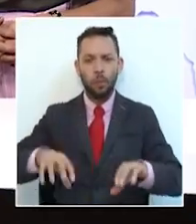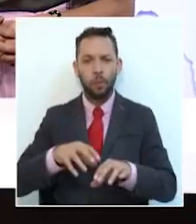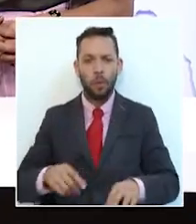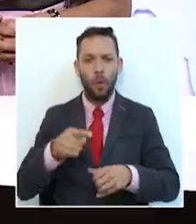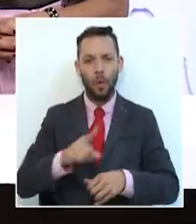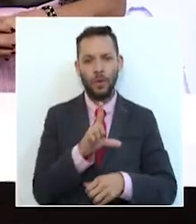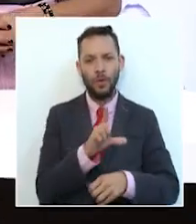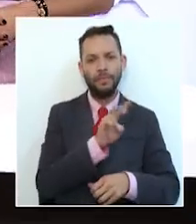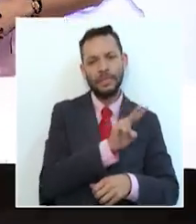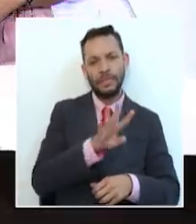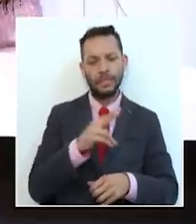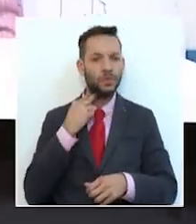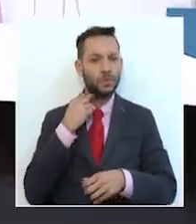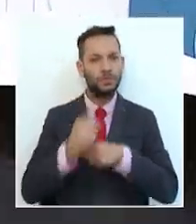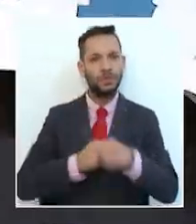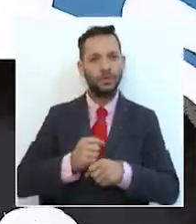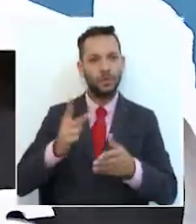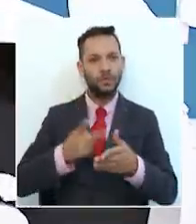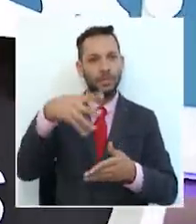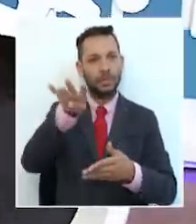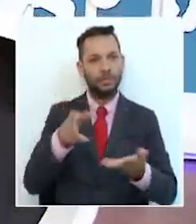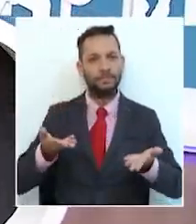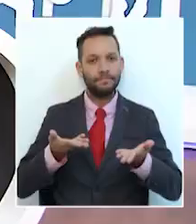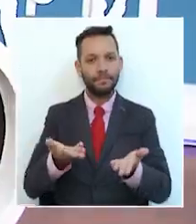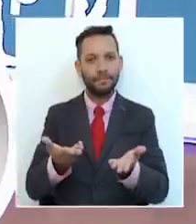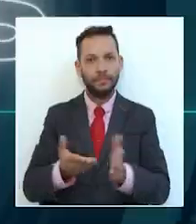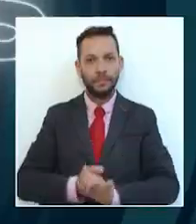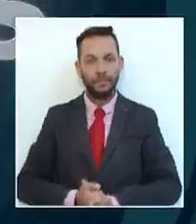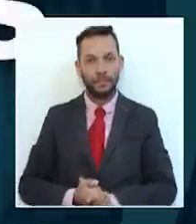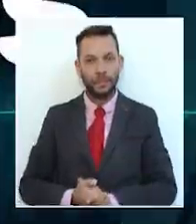lunes 25 de noviembre de 2019.